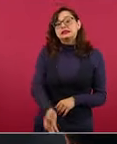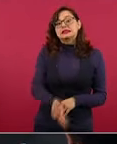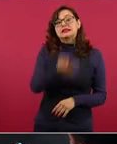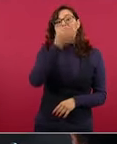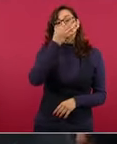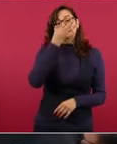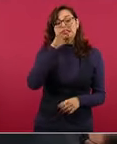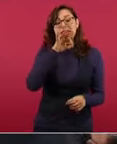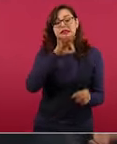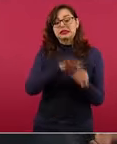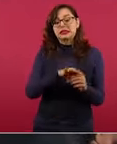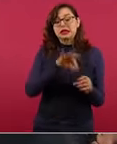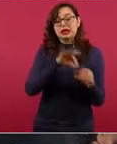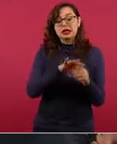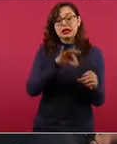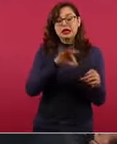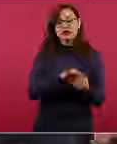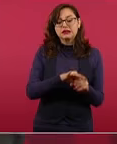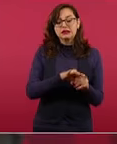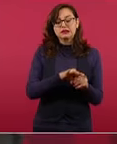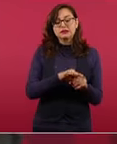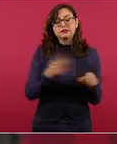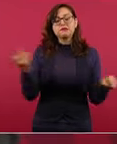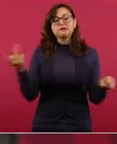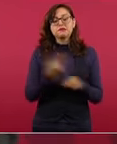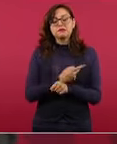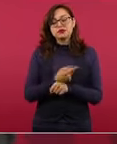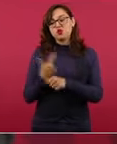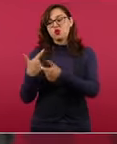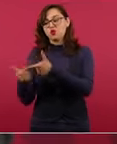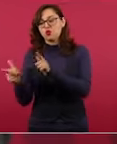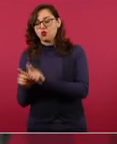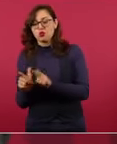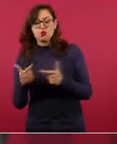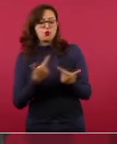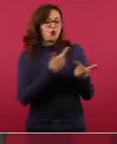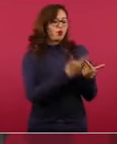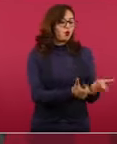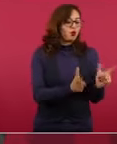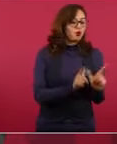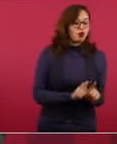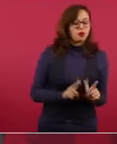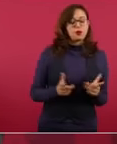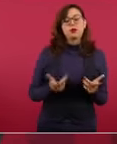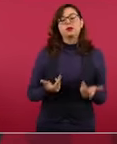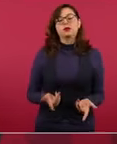tanto unos como otros yo no todavía